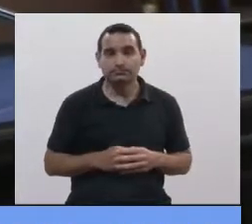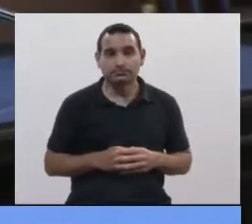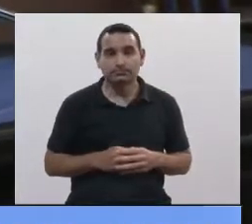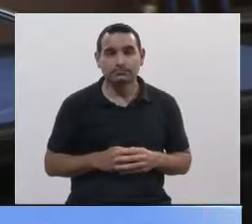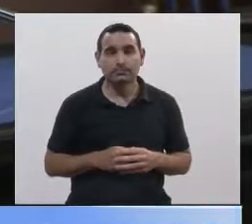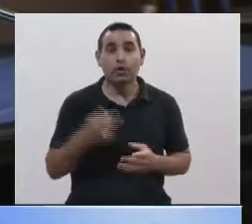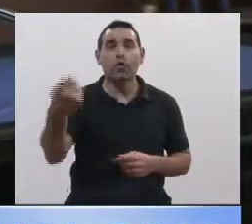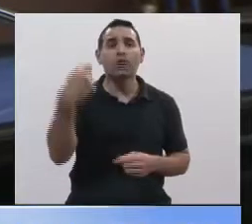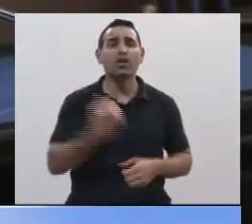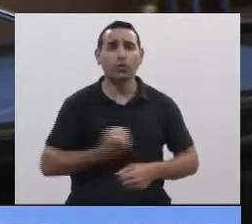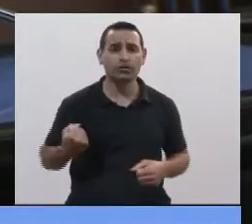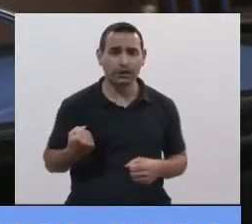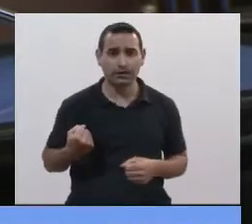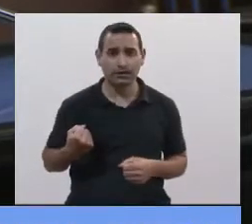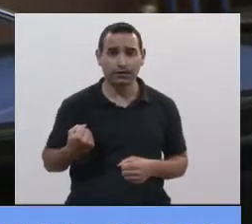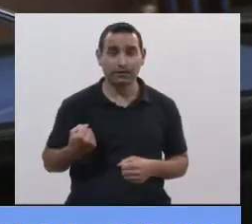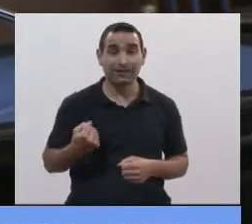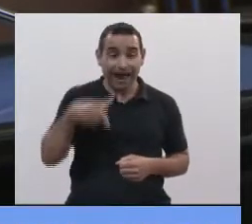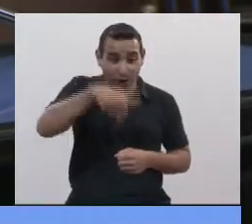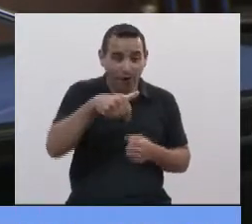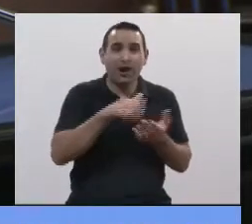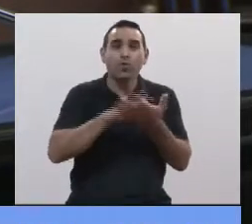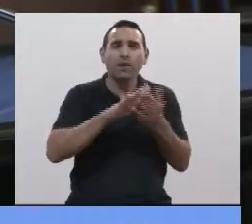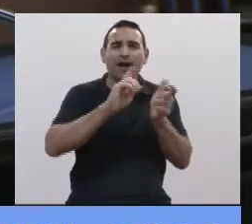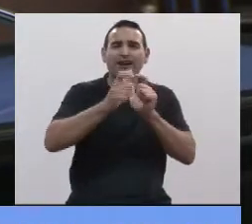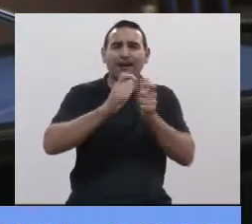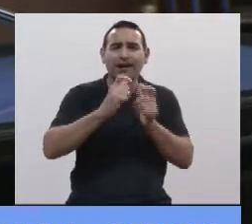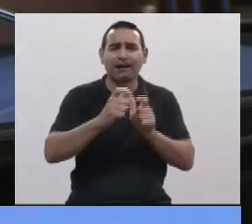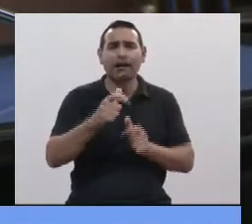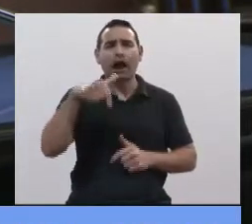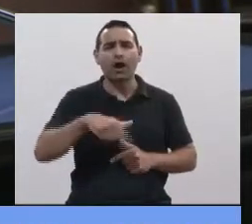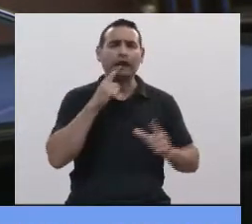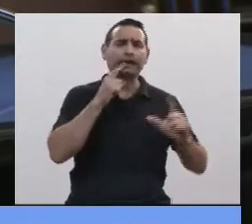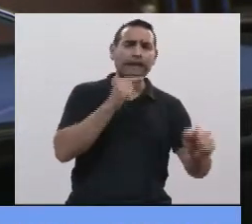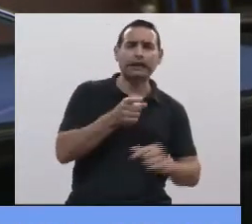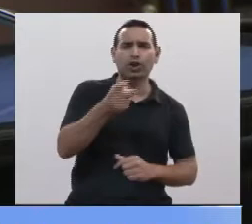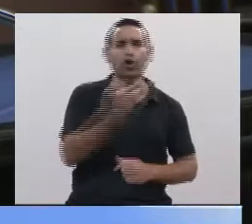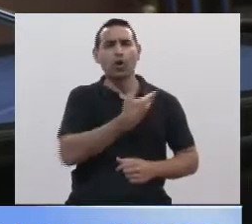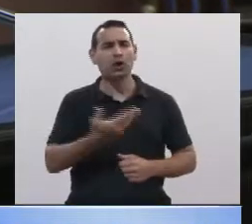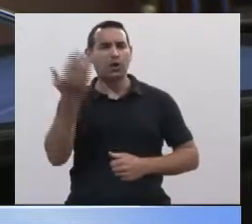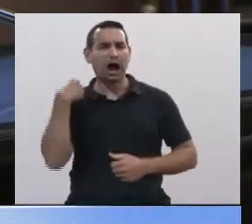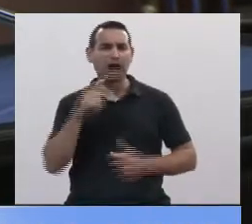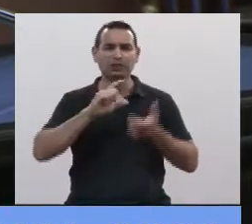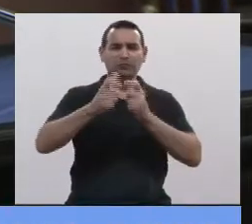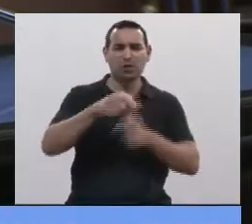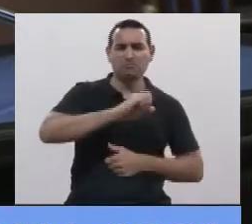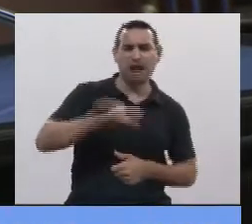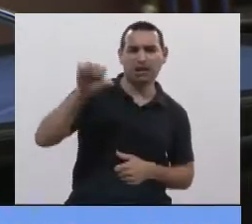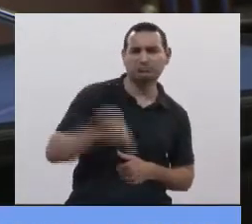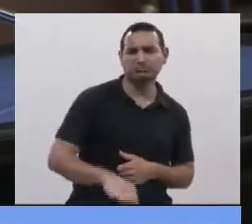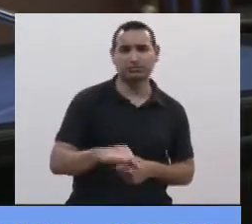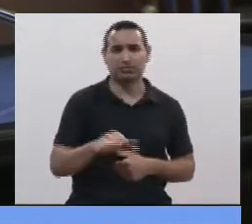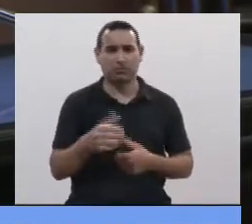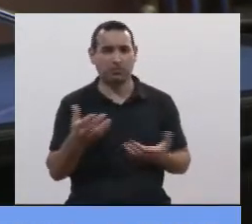El ajuste a los jubilados. Con la fórmula que tanto se cuestionó del gobierno anterior, que hubieron rotura de la